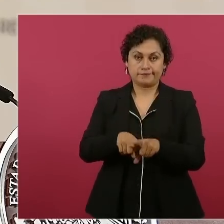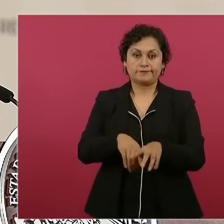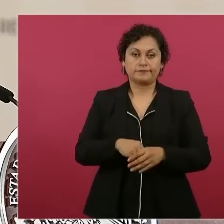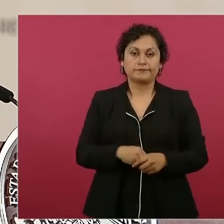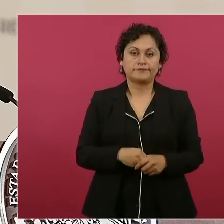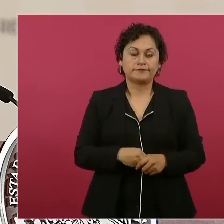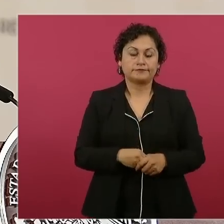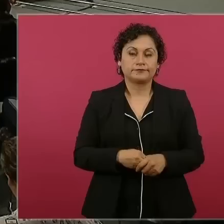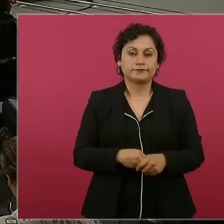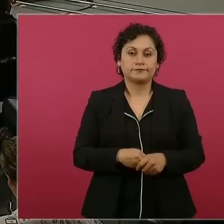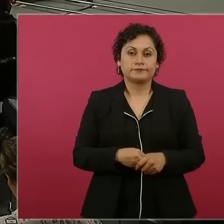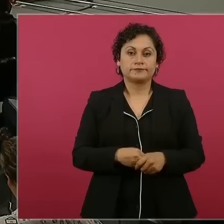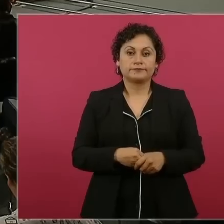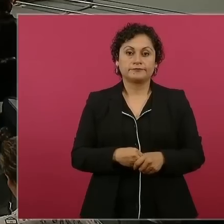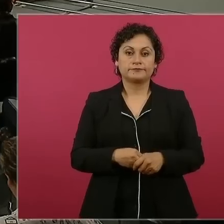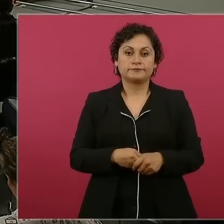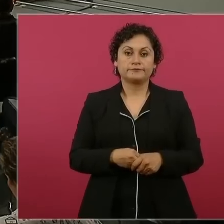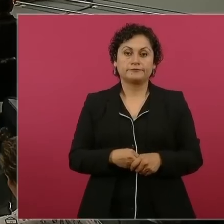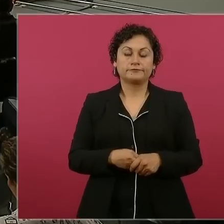y